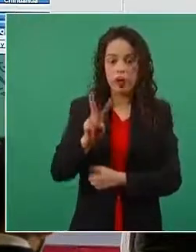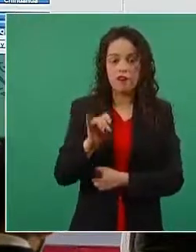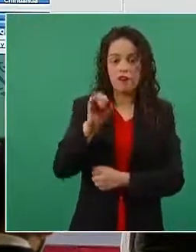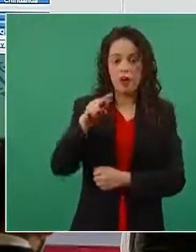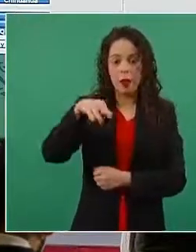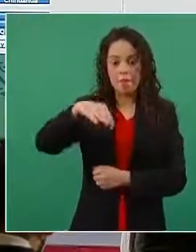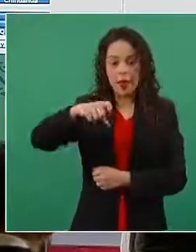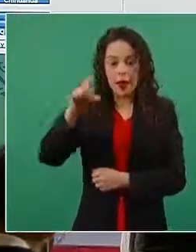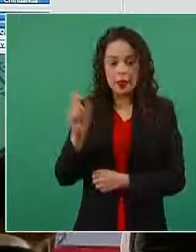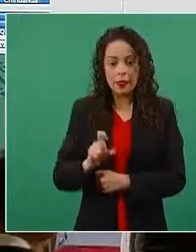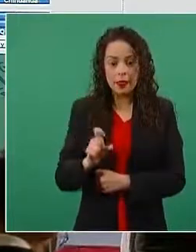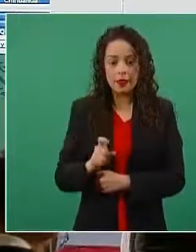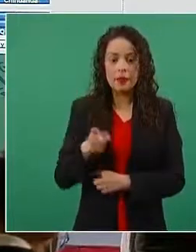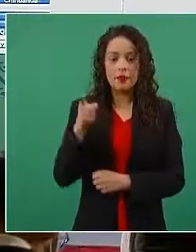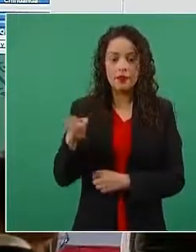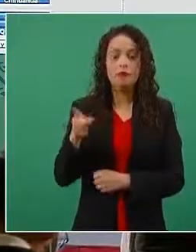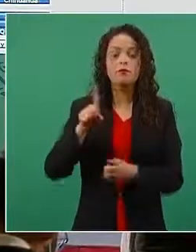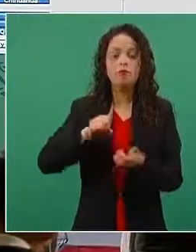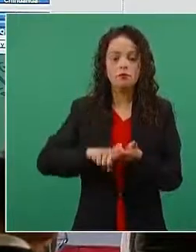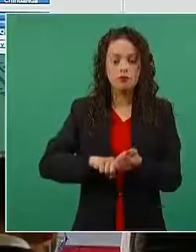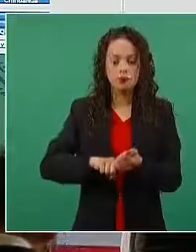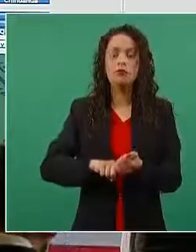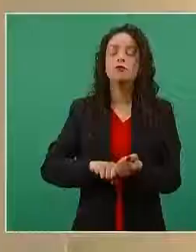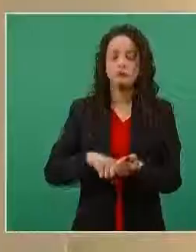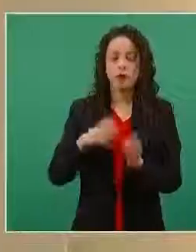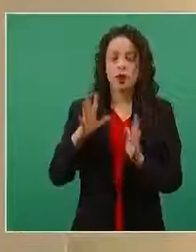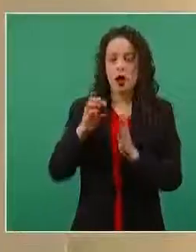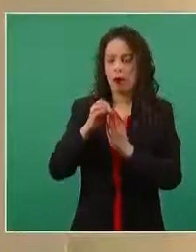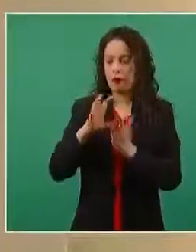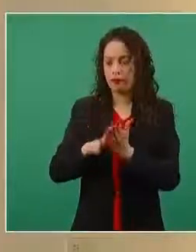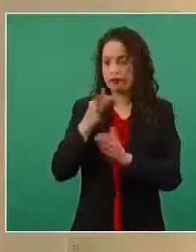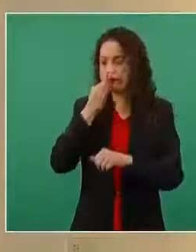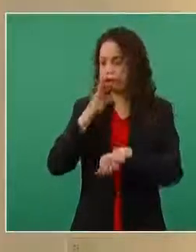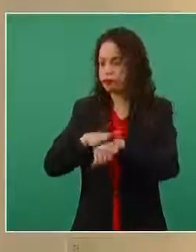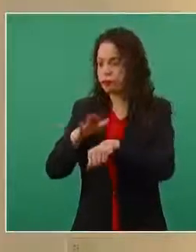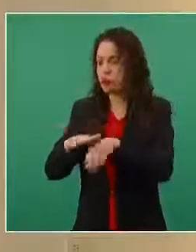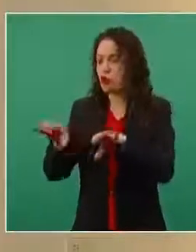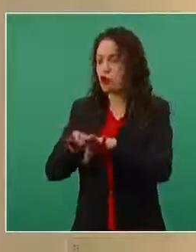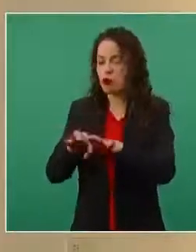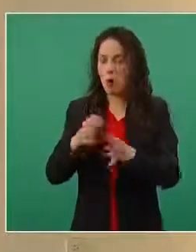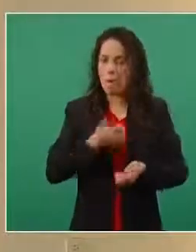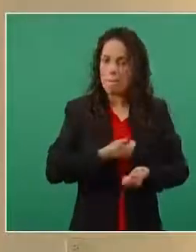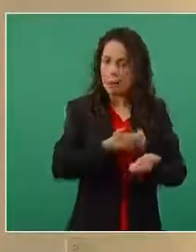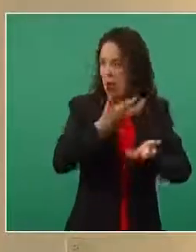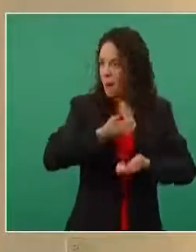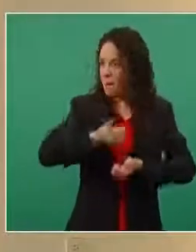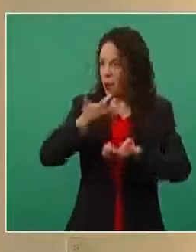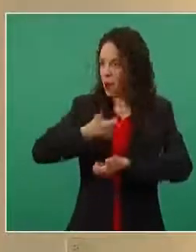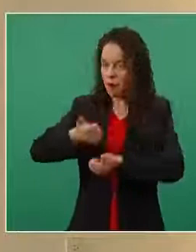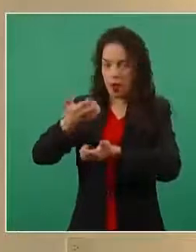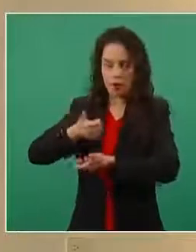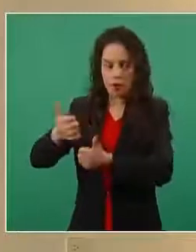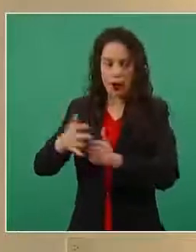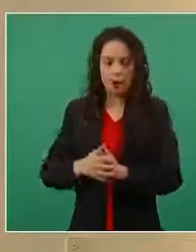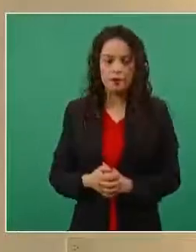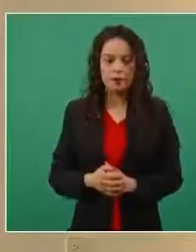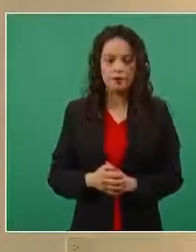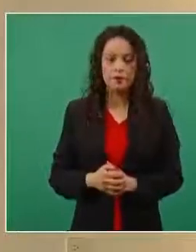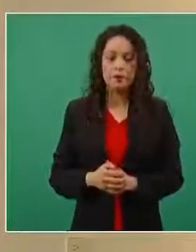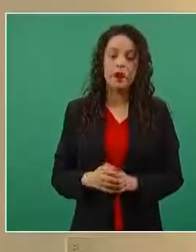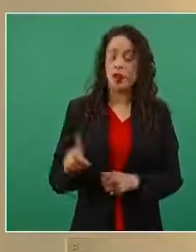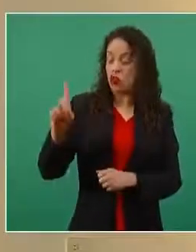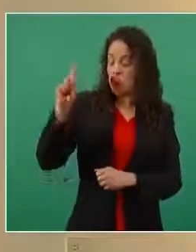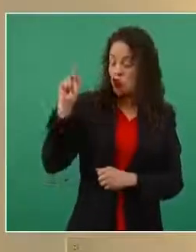donde se lotificaron para hacer su distribución, y el día